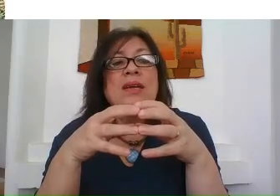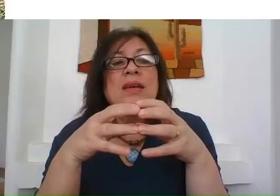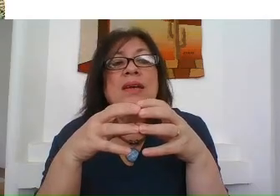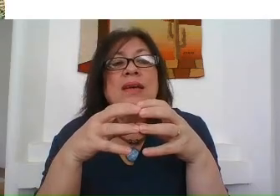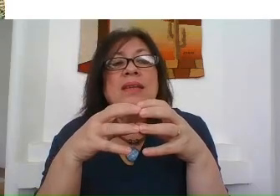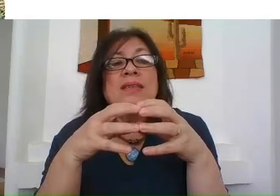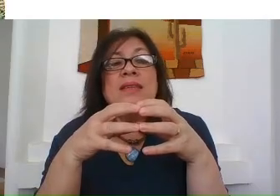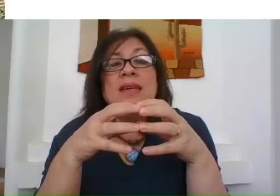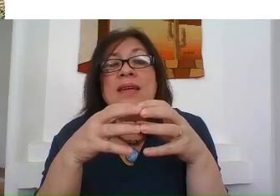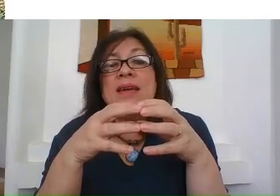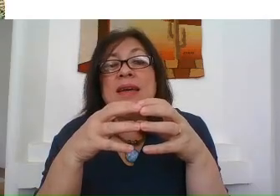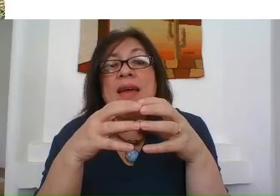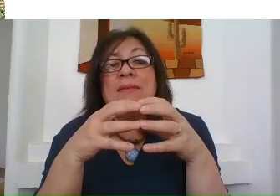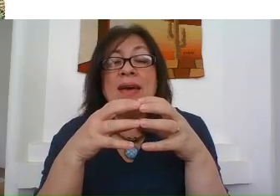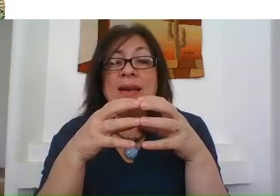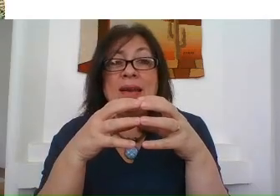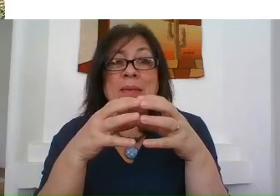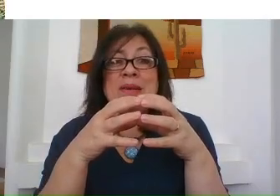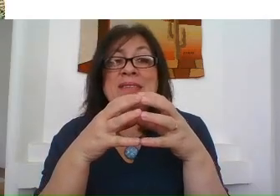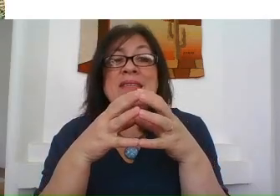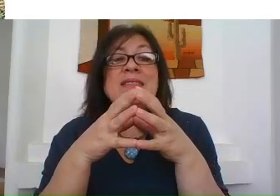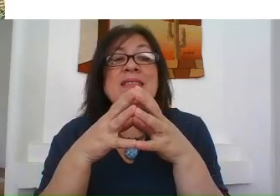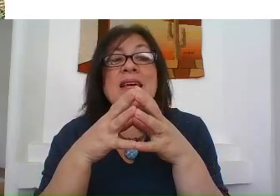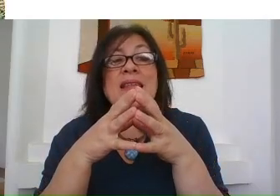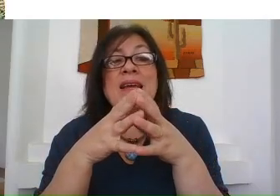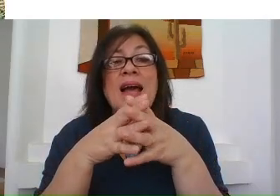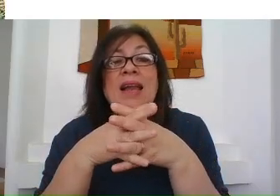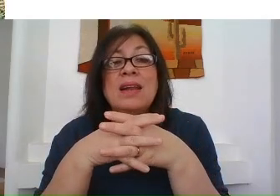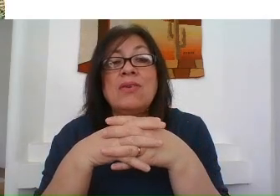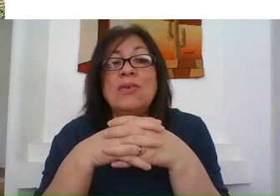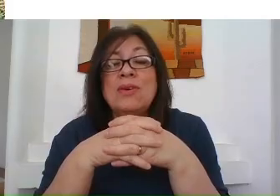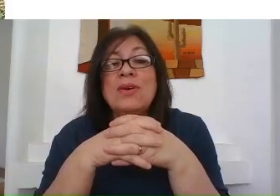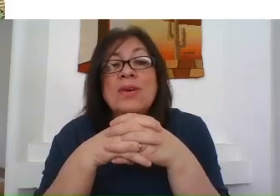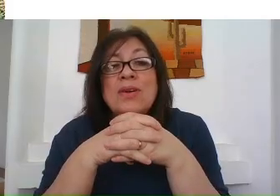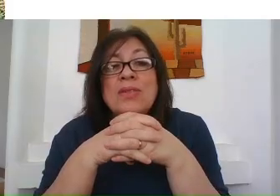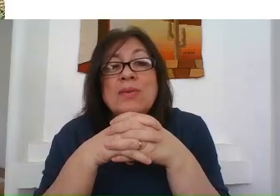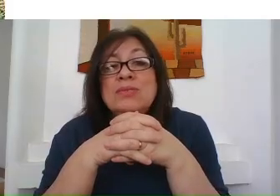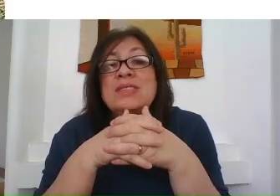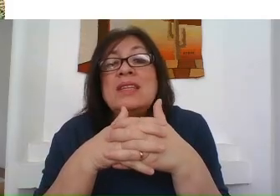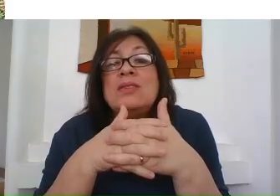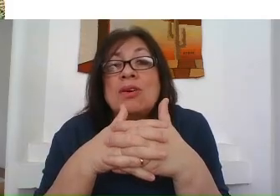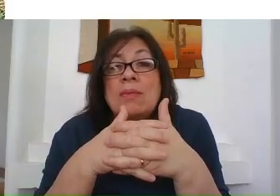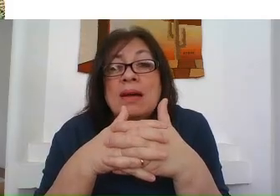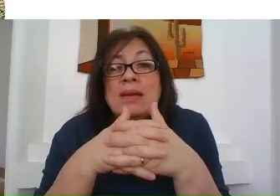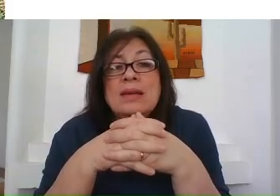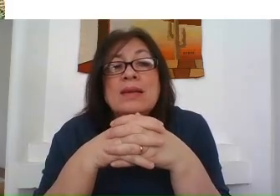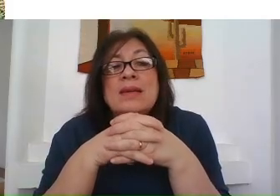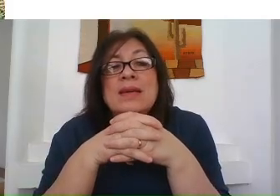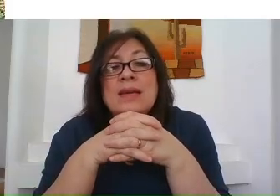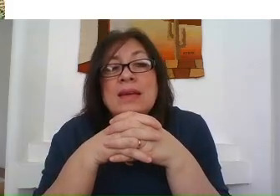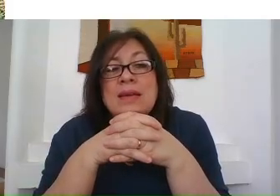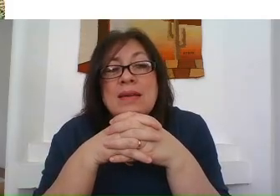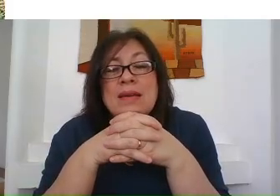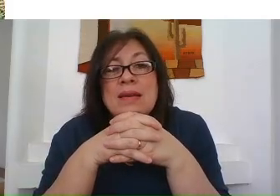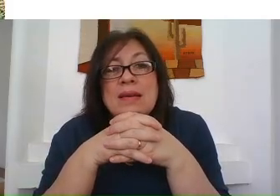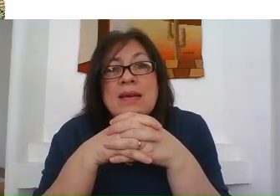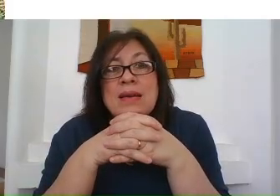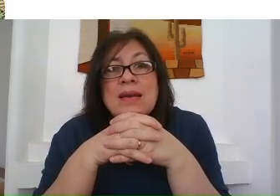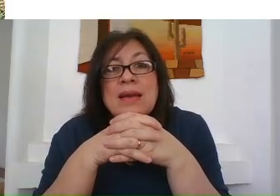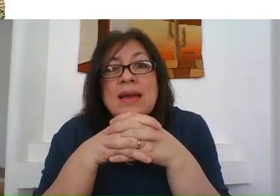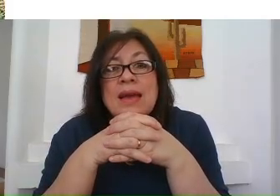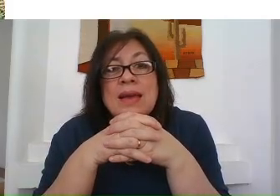desarrollo, tiene que haber la presencia de algo, de un síntoma